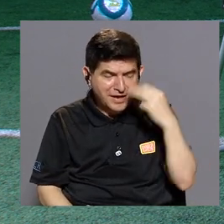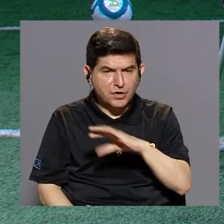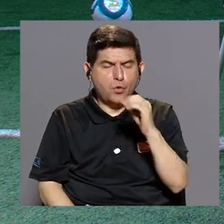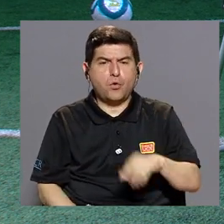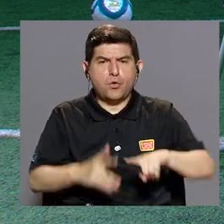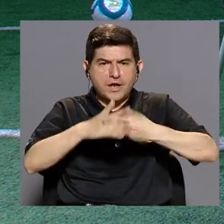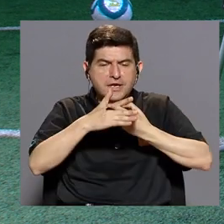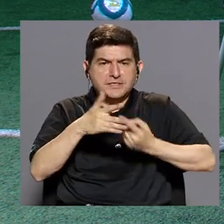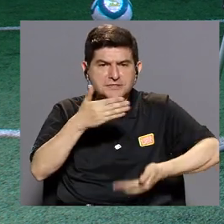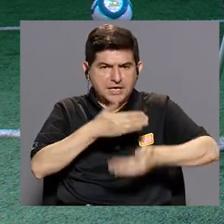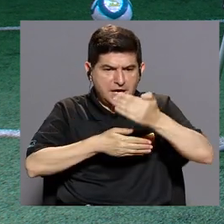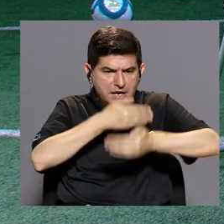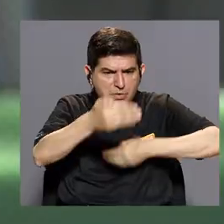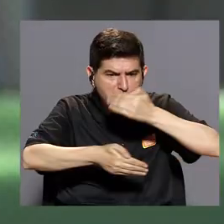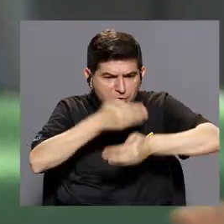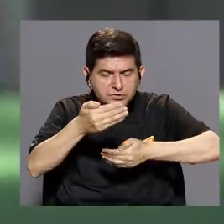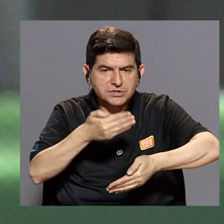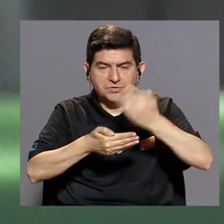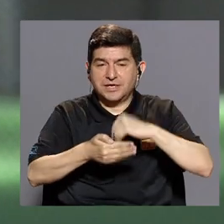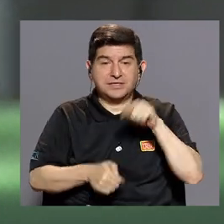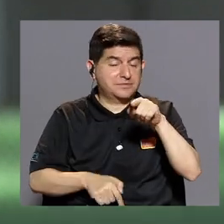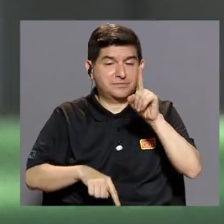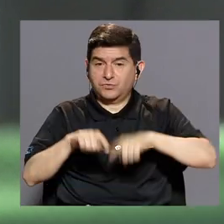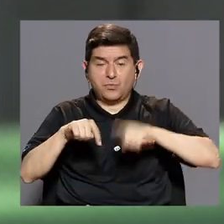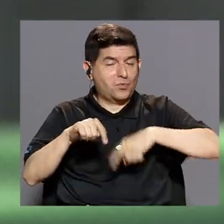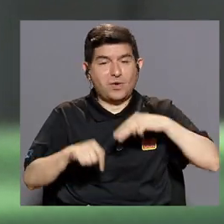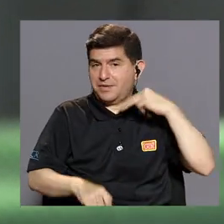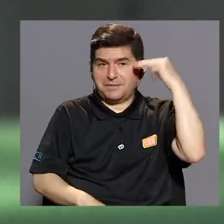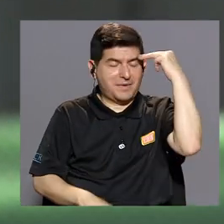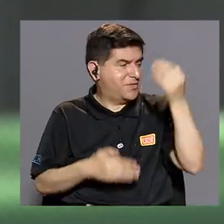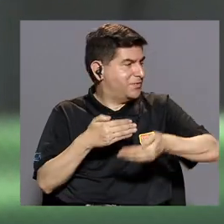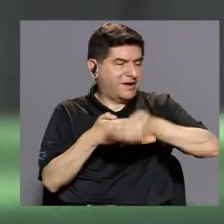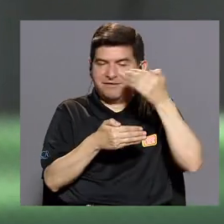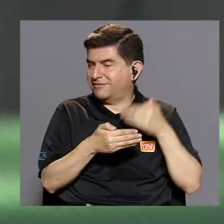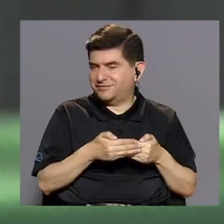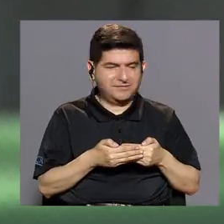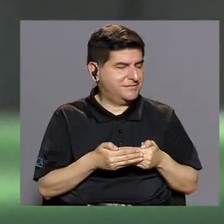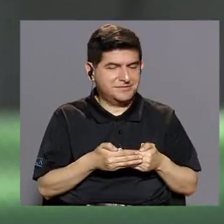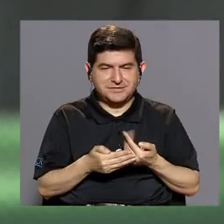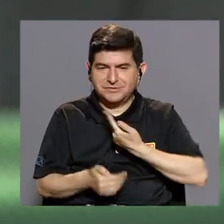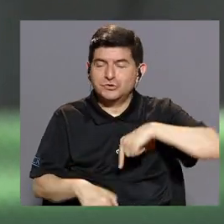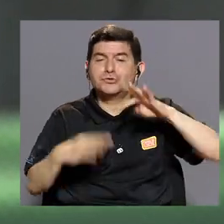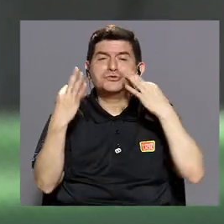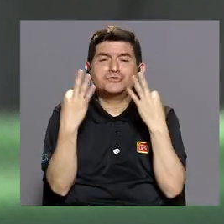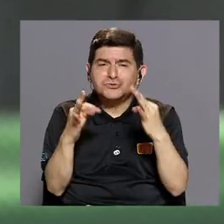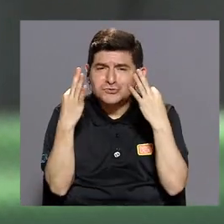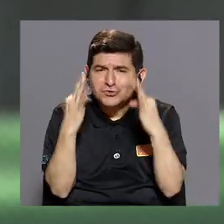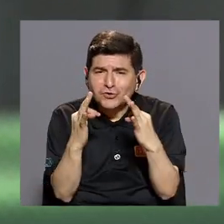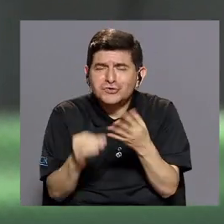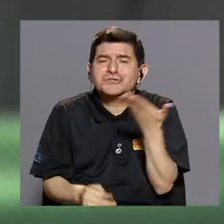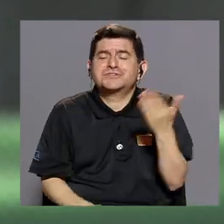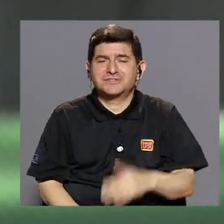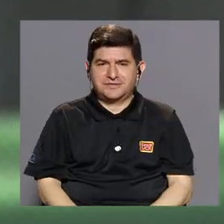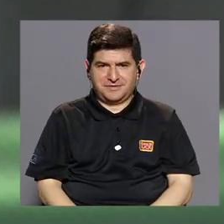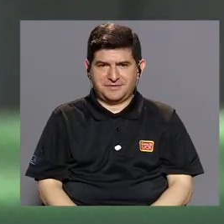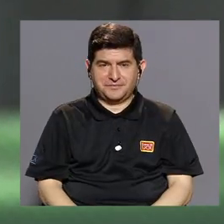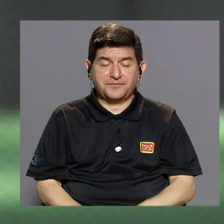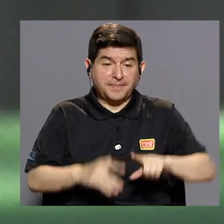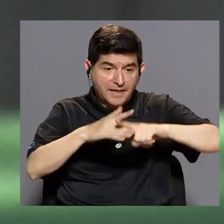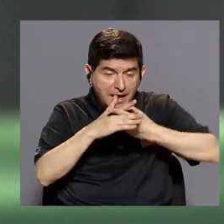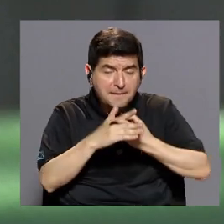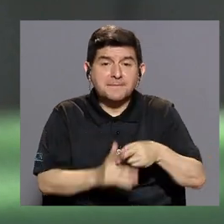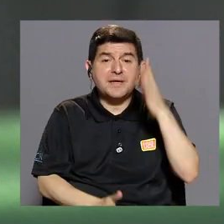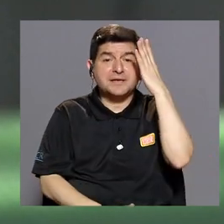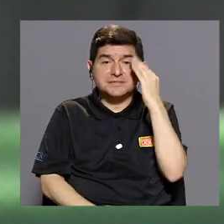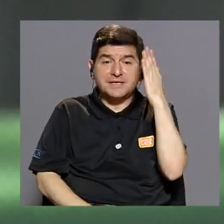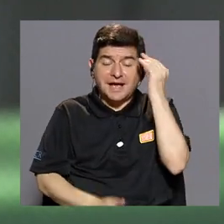empezar procesos antes, ajá, porque no van a madurar antes, ¿verdad? Uh-huh. No, no van a madurar antes. Nosotros lo que intentamos es que empiecen